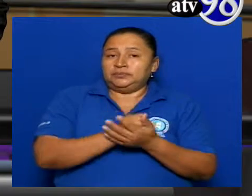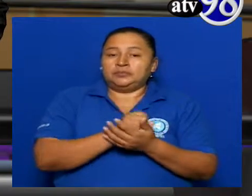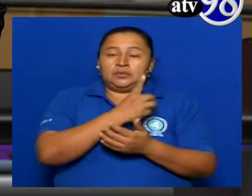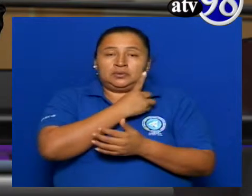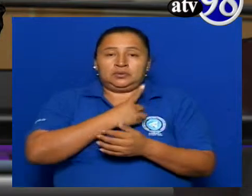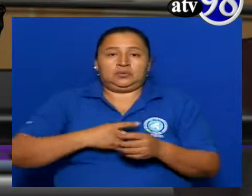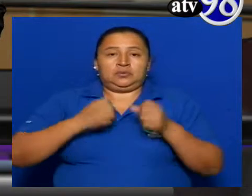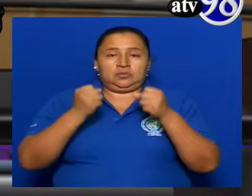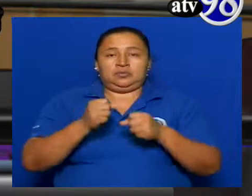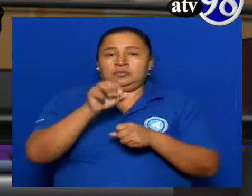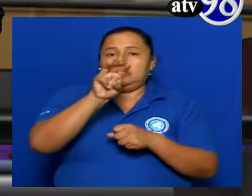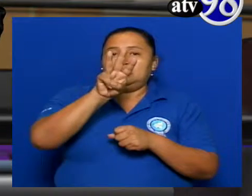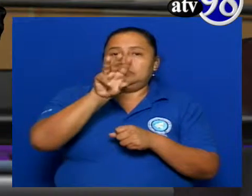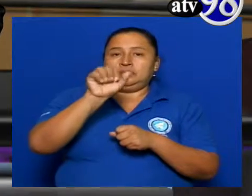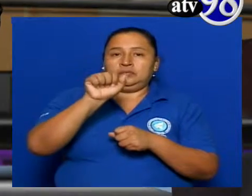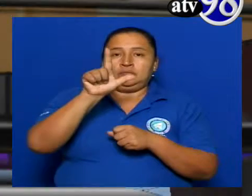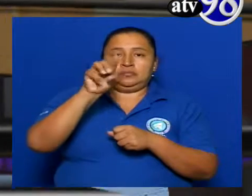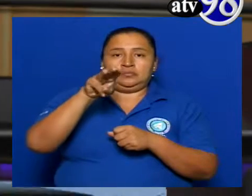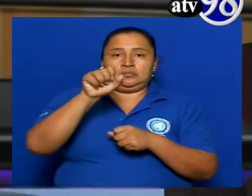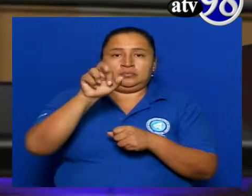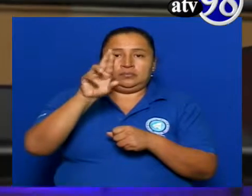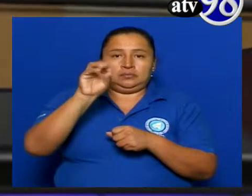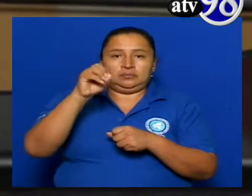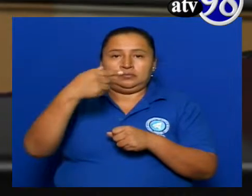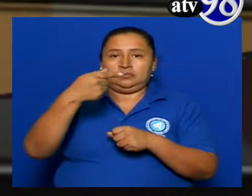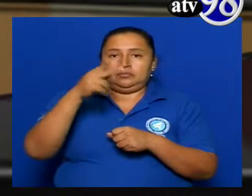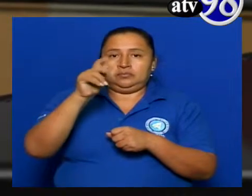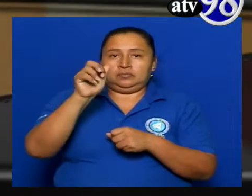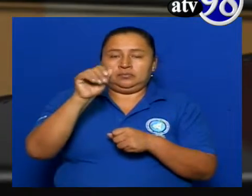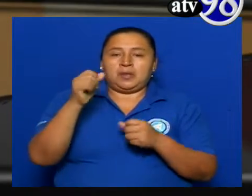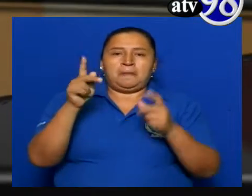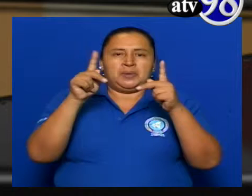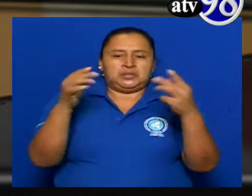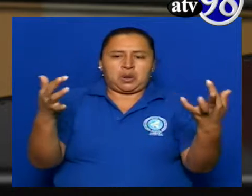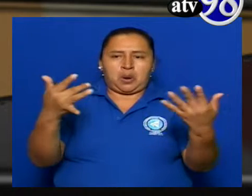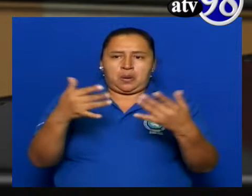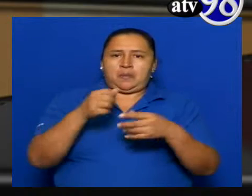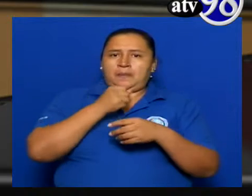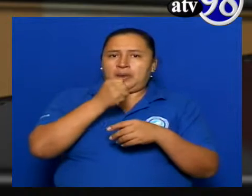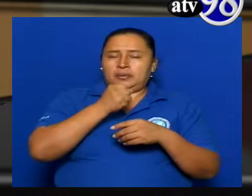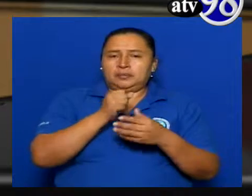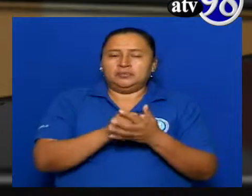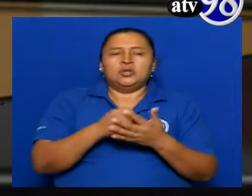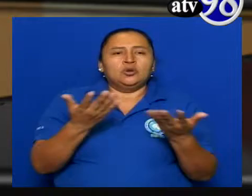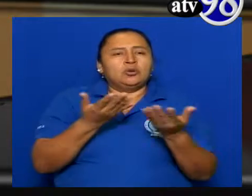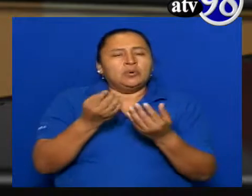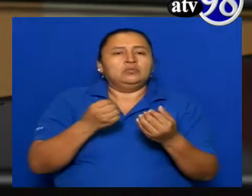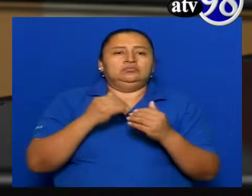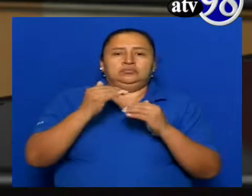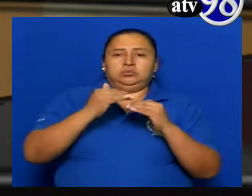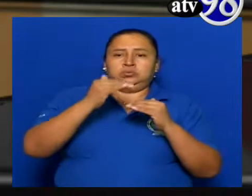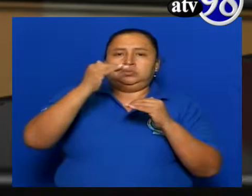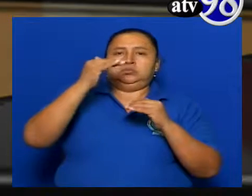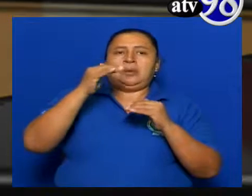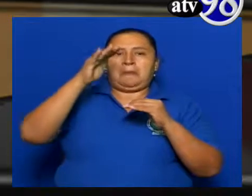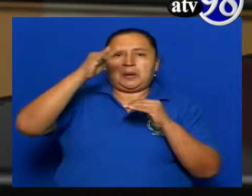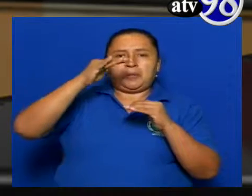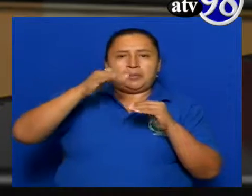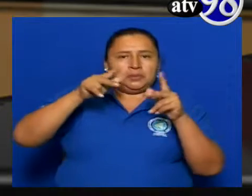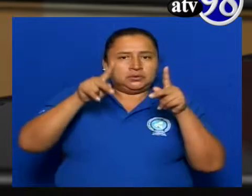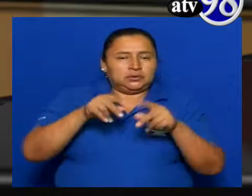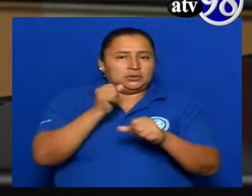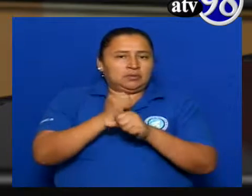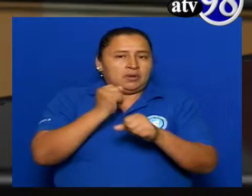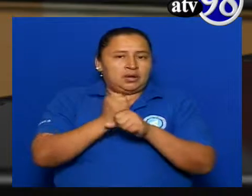Gualmaro Gutiérrez, consultado hoy por los medios de comunicación, detalló sobre el crecimiento de los trabajadores en el sector público. A